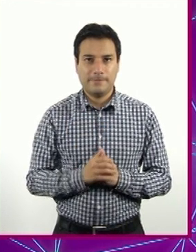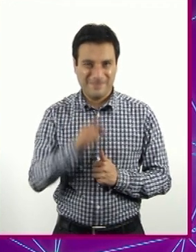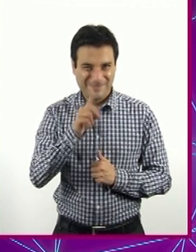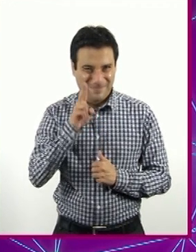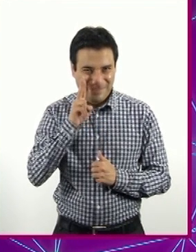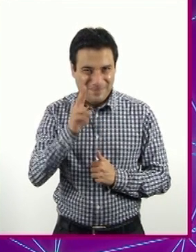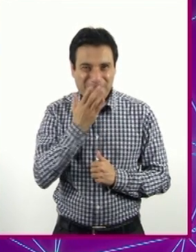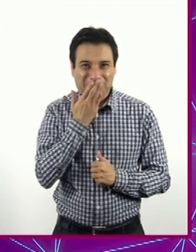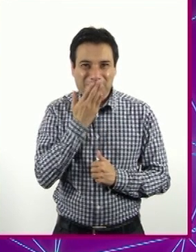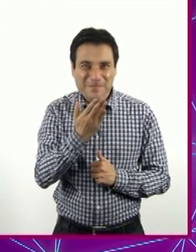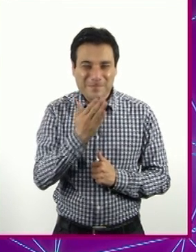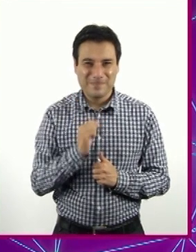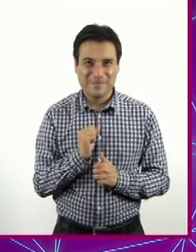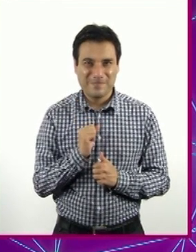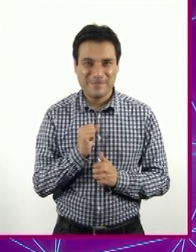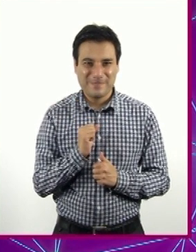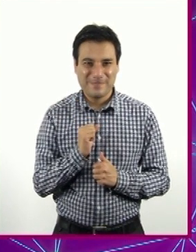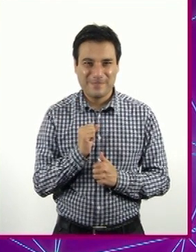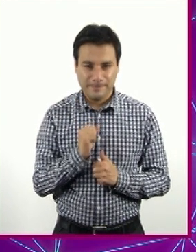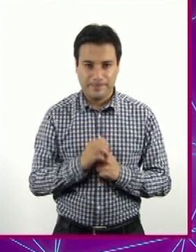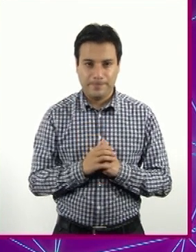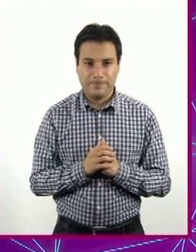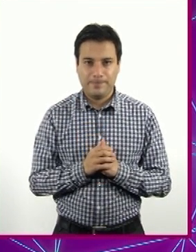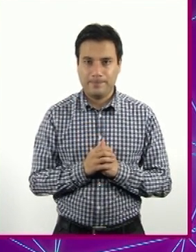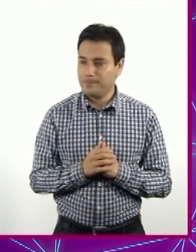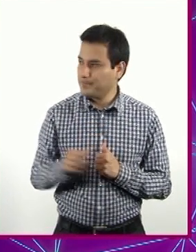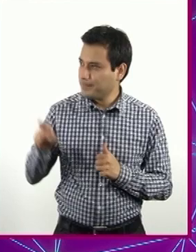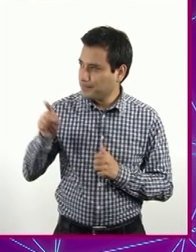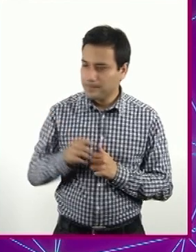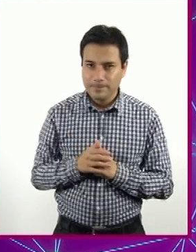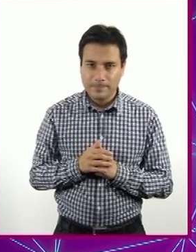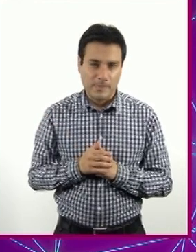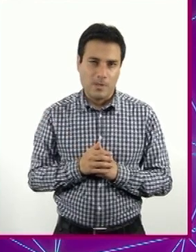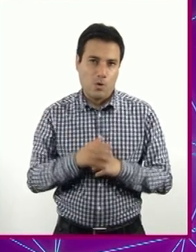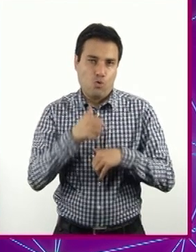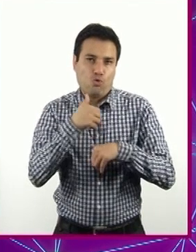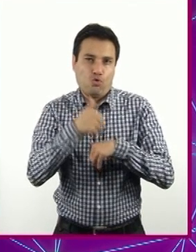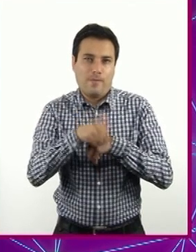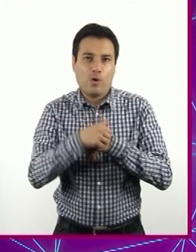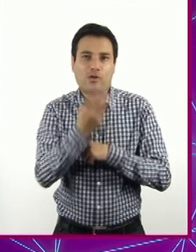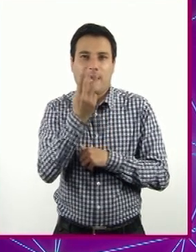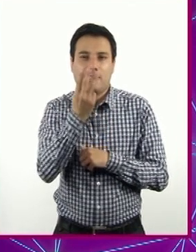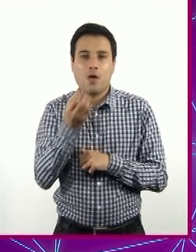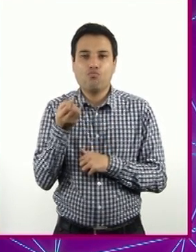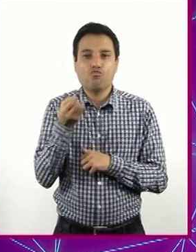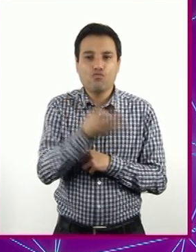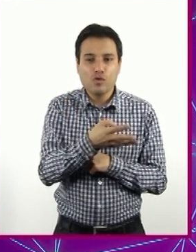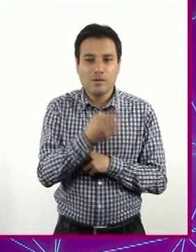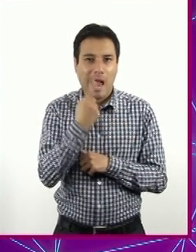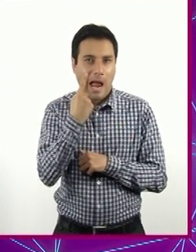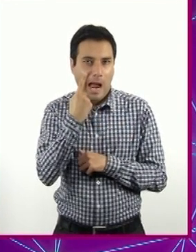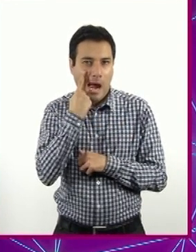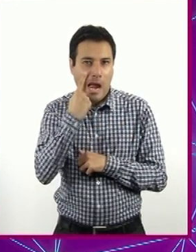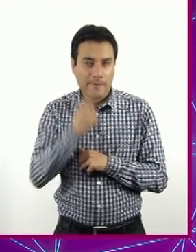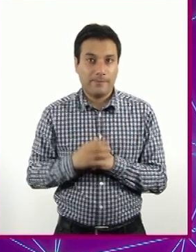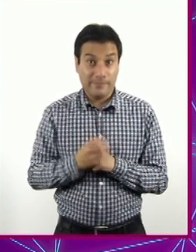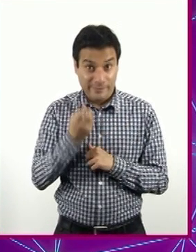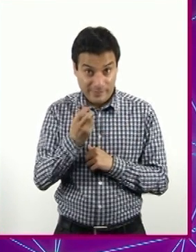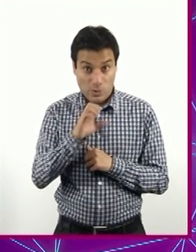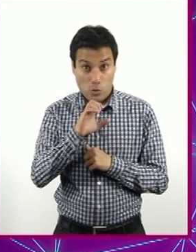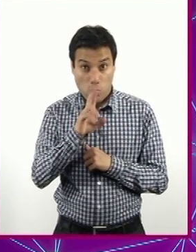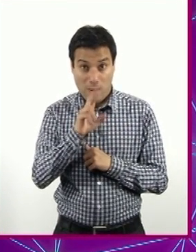sus diferencias, obtenemos que esta es constante. Por lo tanto, no es una